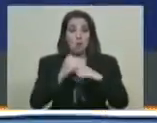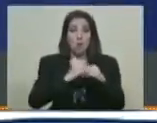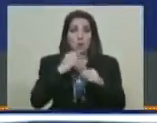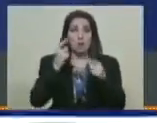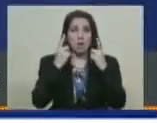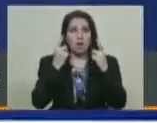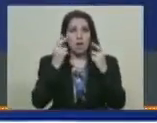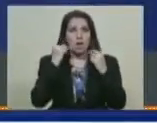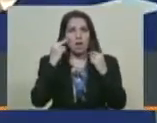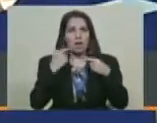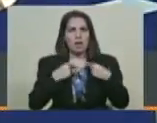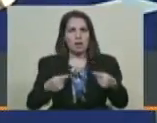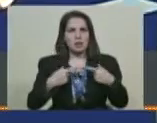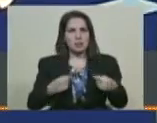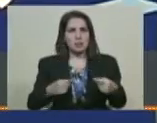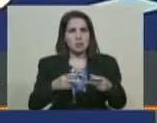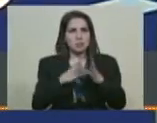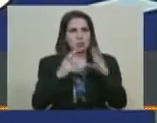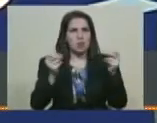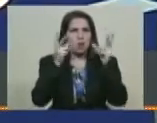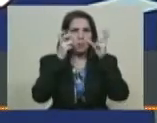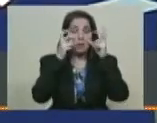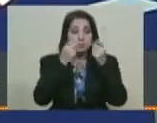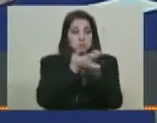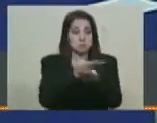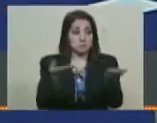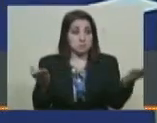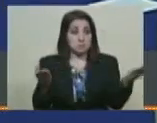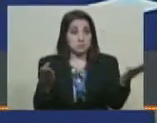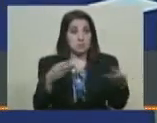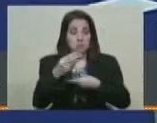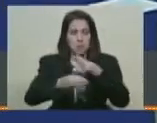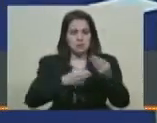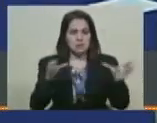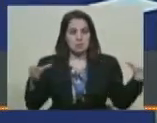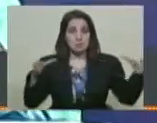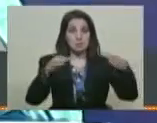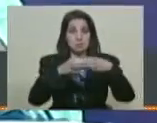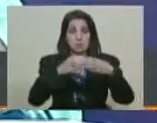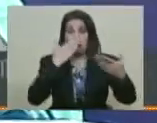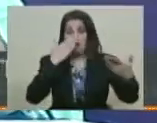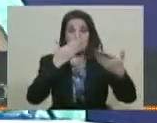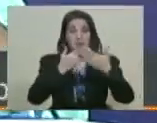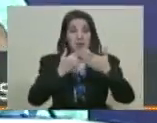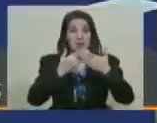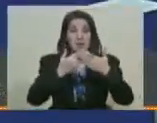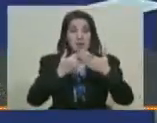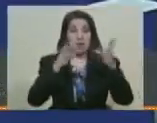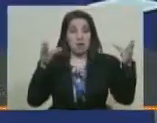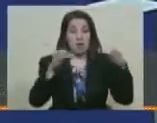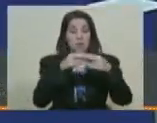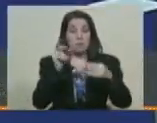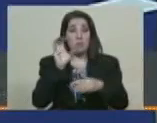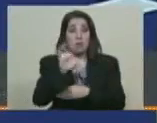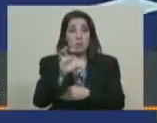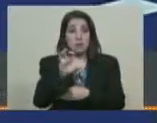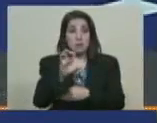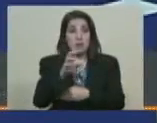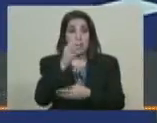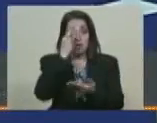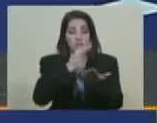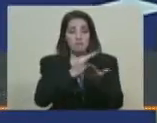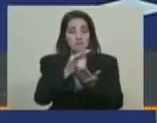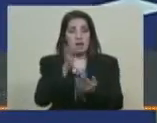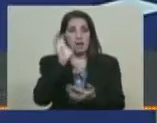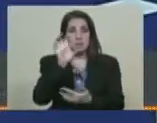Aristóbulo, compañeros que me escuchan, vamos a configurar un poderoso frente amplio de la patria, la fe en la